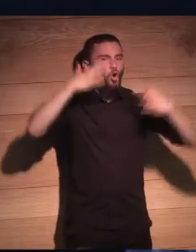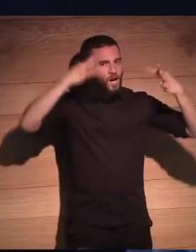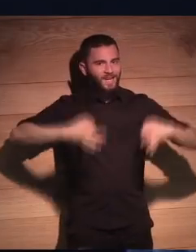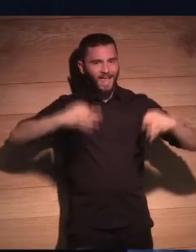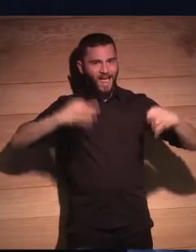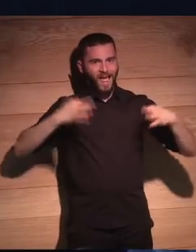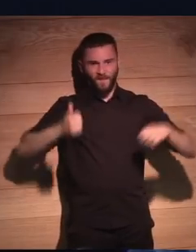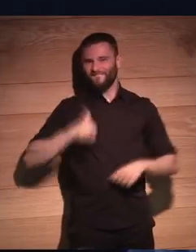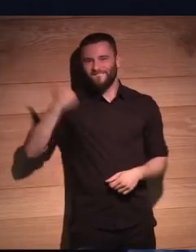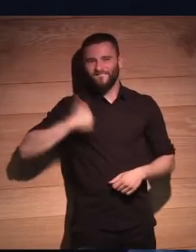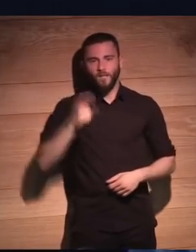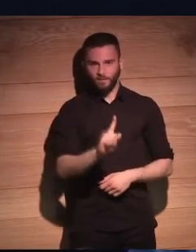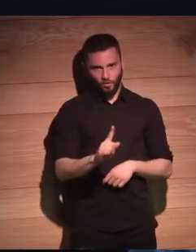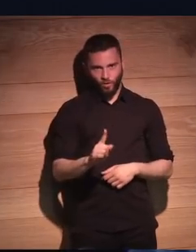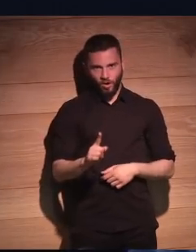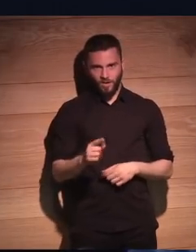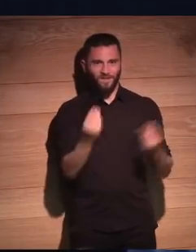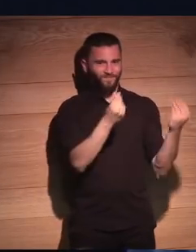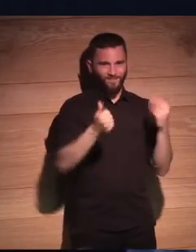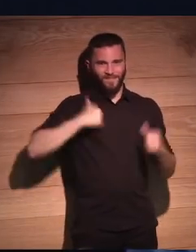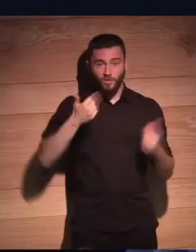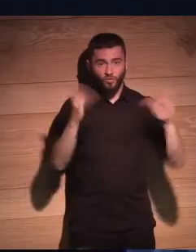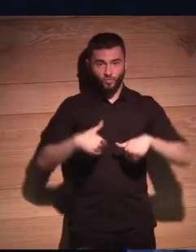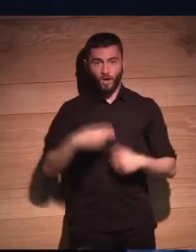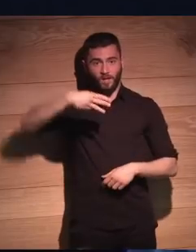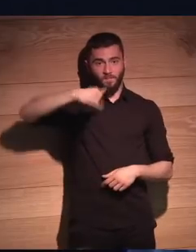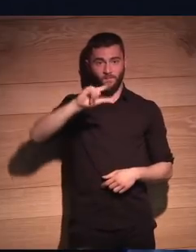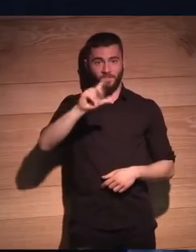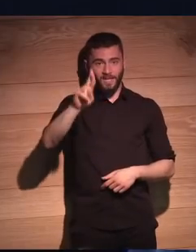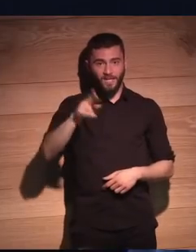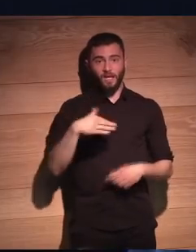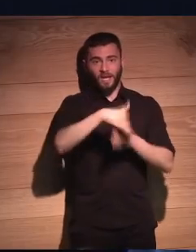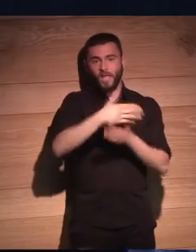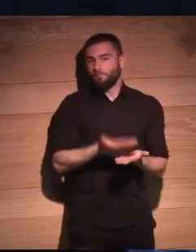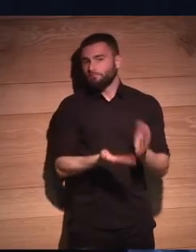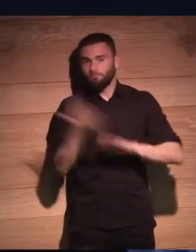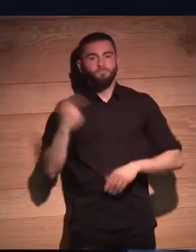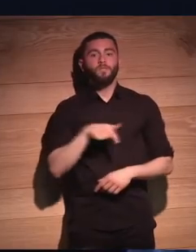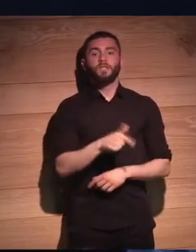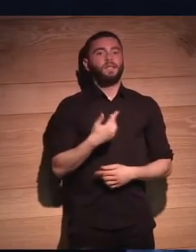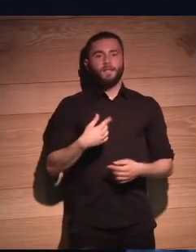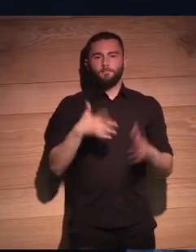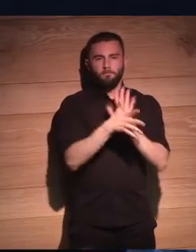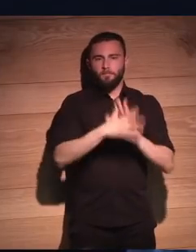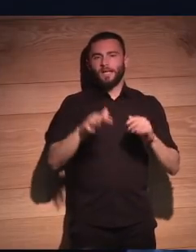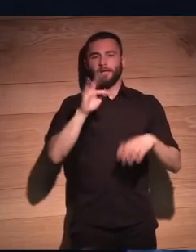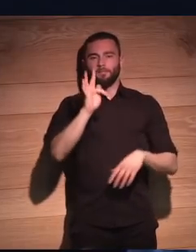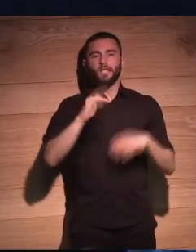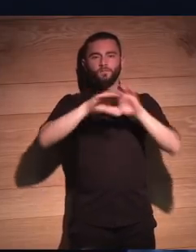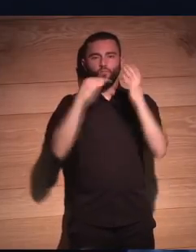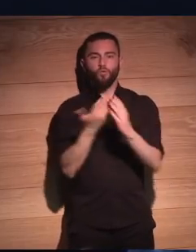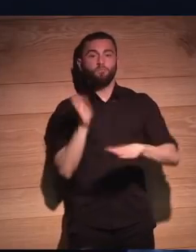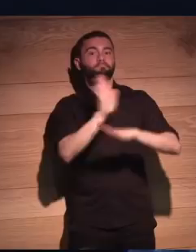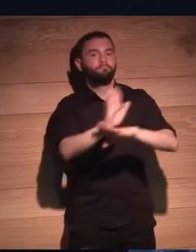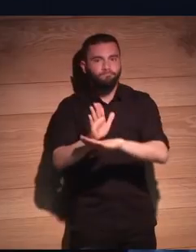son ficticios, no tienen el aire de ficción. Miller sale a la calle y nos explica y nos enseña el mundo, y ve que el mundo no le